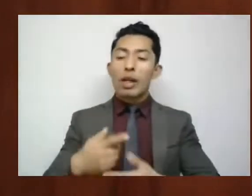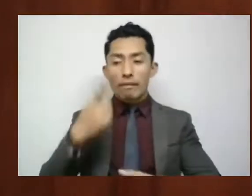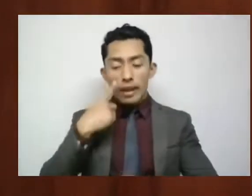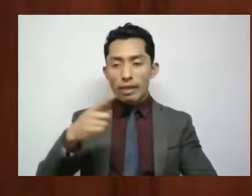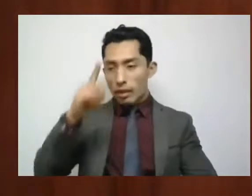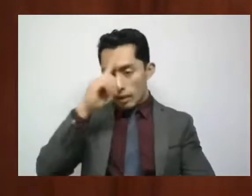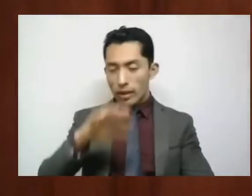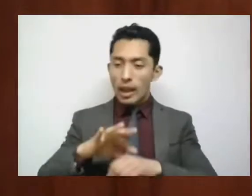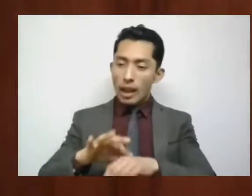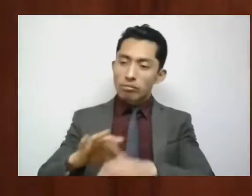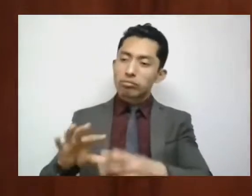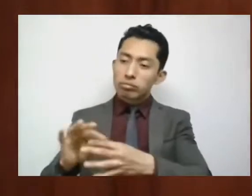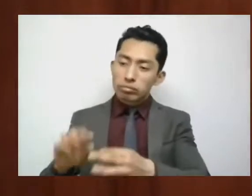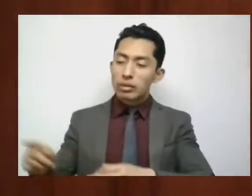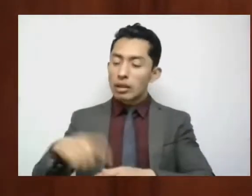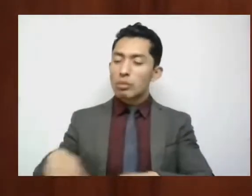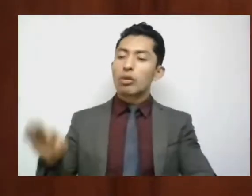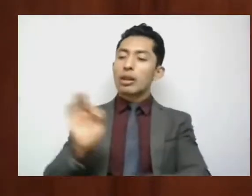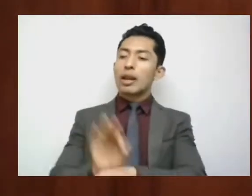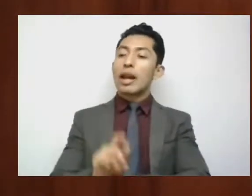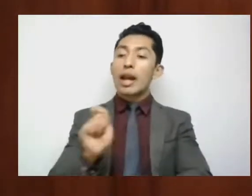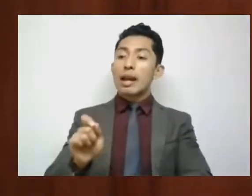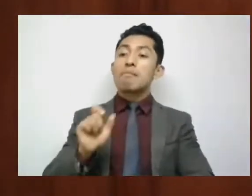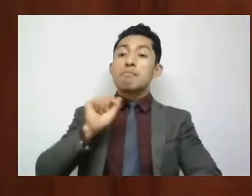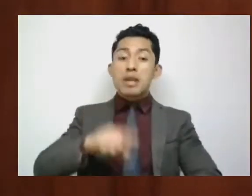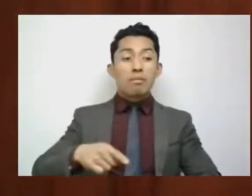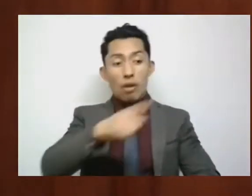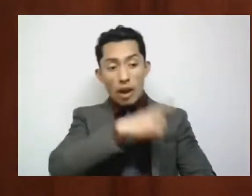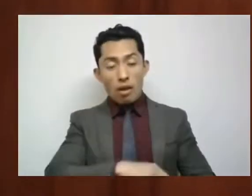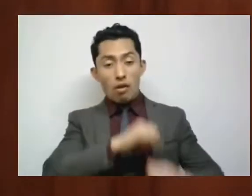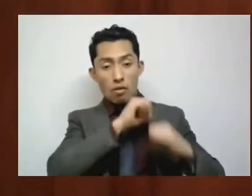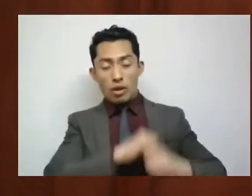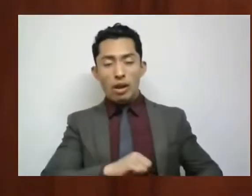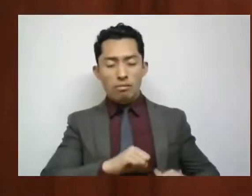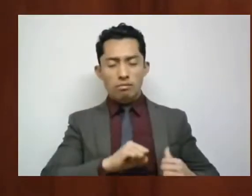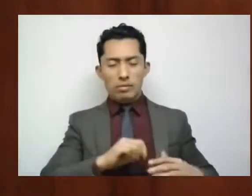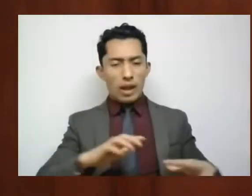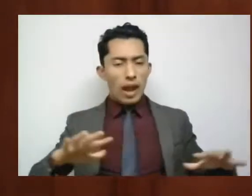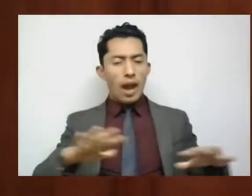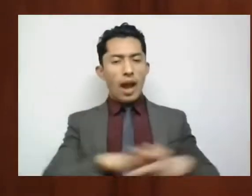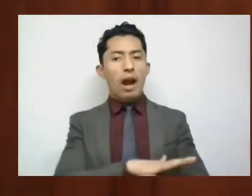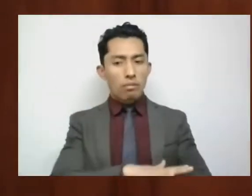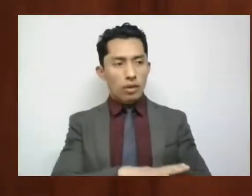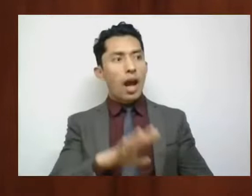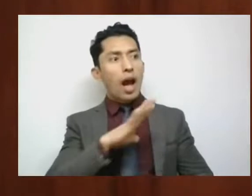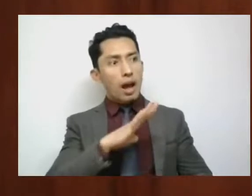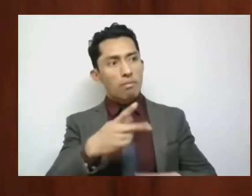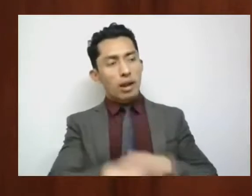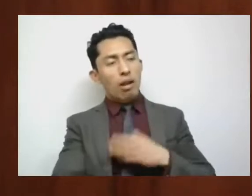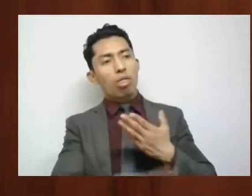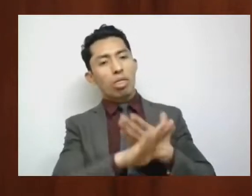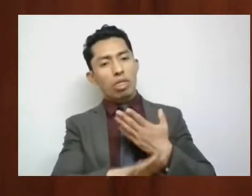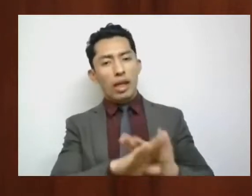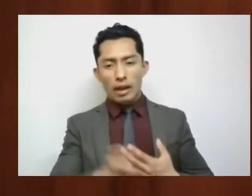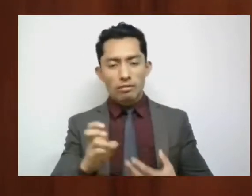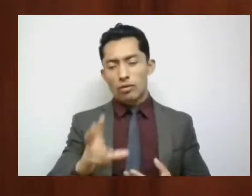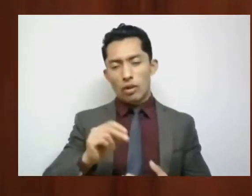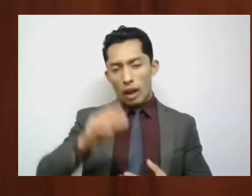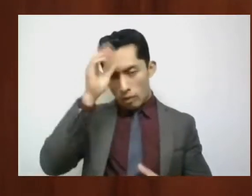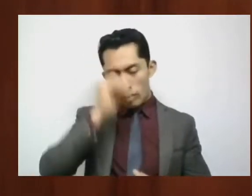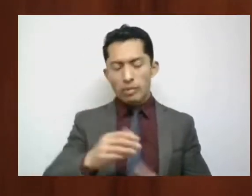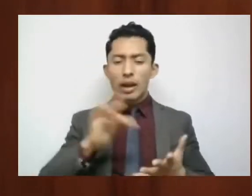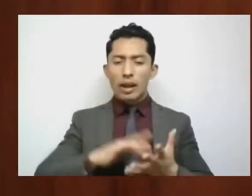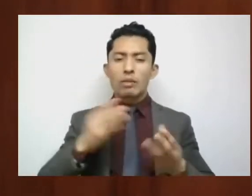y protegerlos se conviertan en otro factor de riesgo. Agradezco mucho